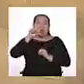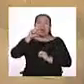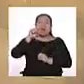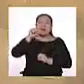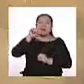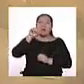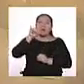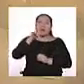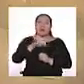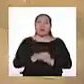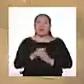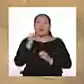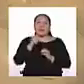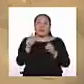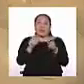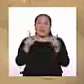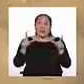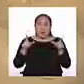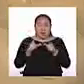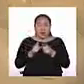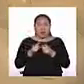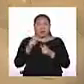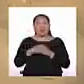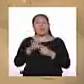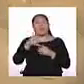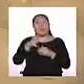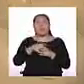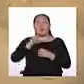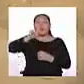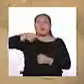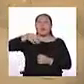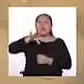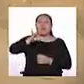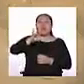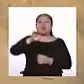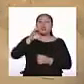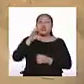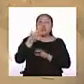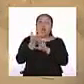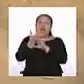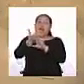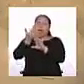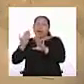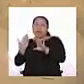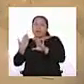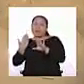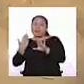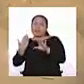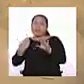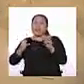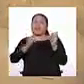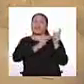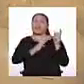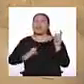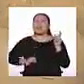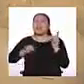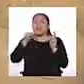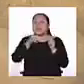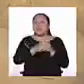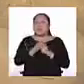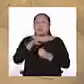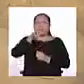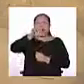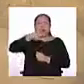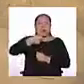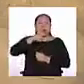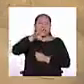sitio arqueológico data del 1800 a.C., o sea, tiene como 3500 años de antigüedad, más o menos.